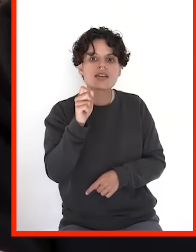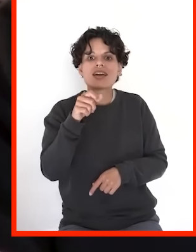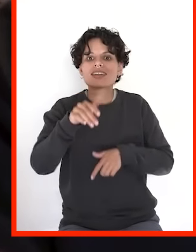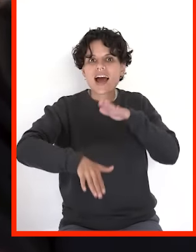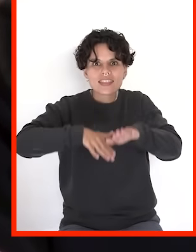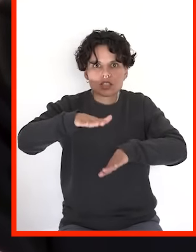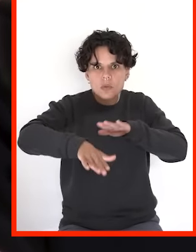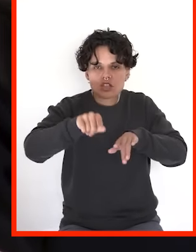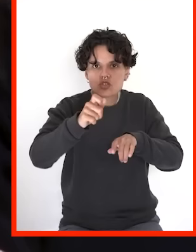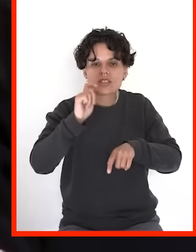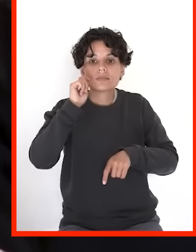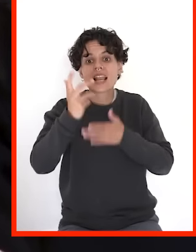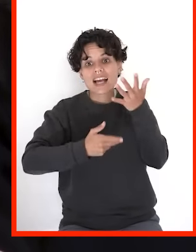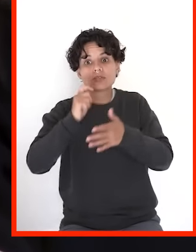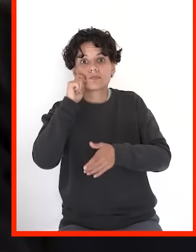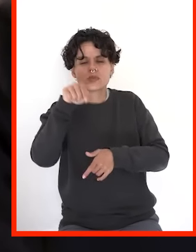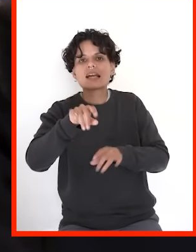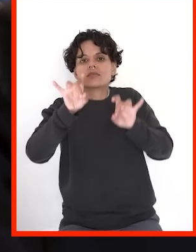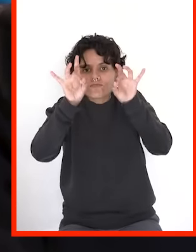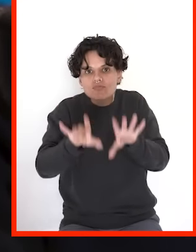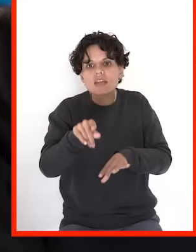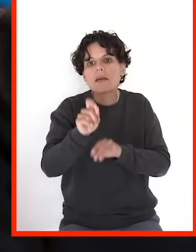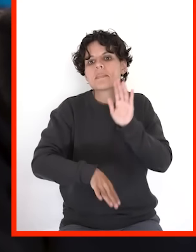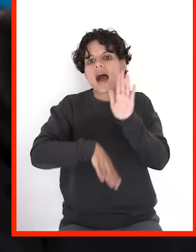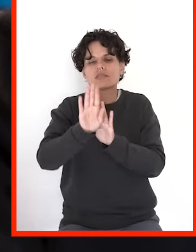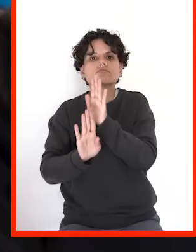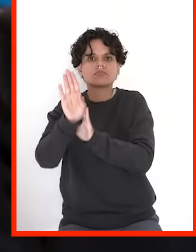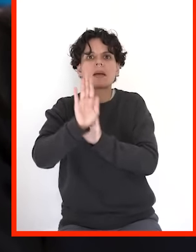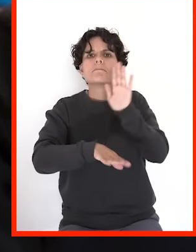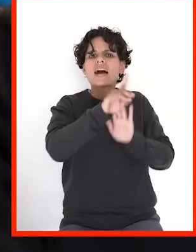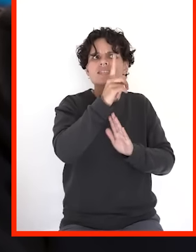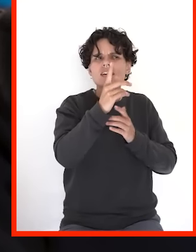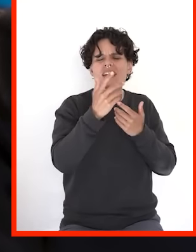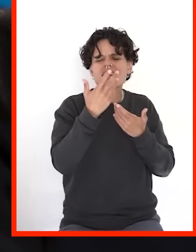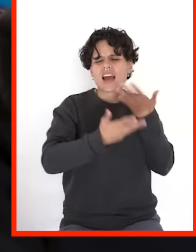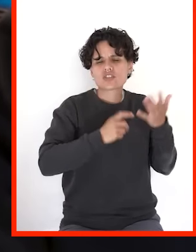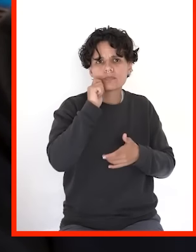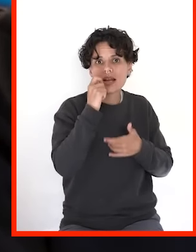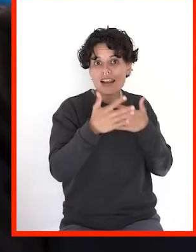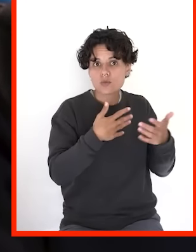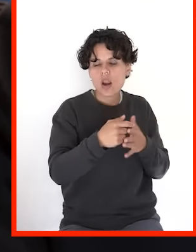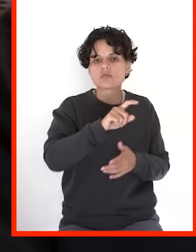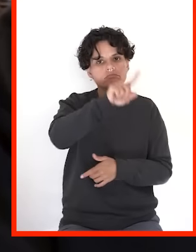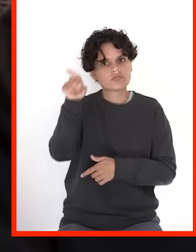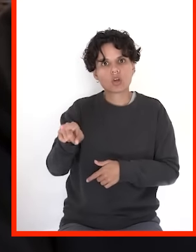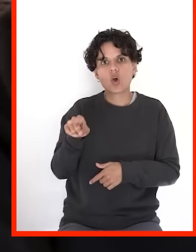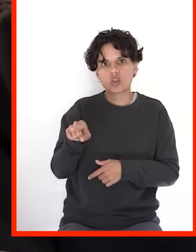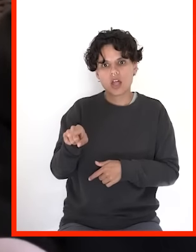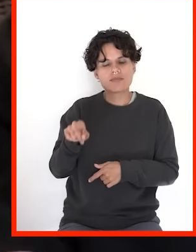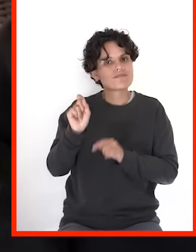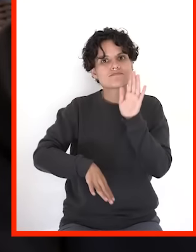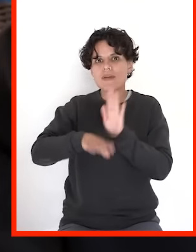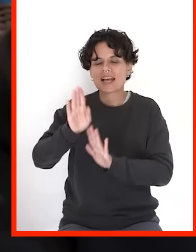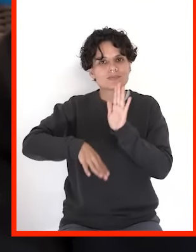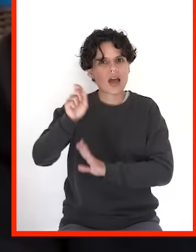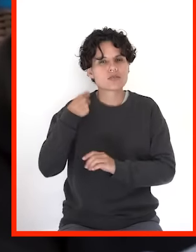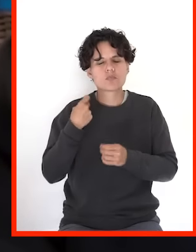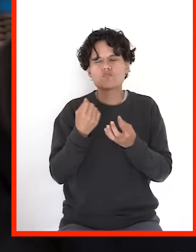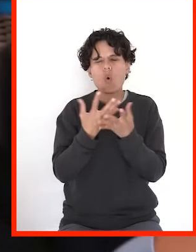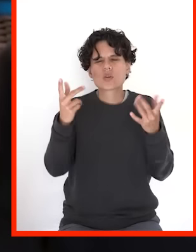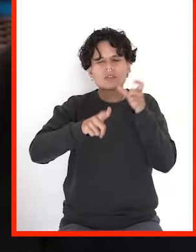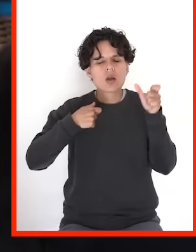escuchada de Movimiento Original. Más que Natural incluso. Es la canción más escuchada, con más reproducciones y es una de las